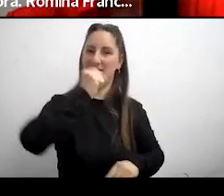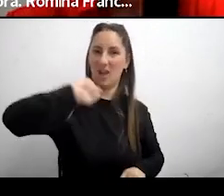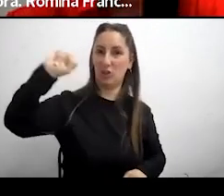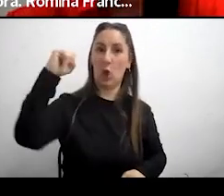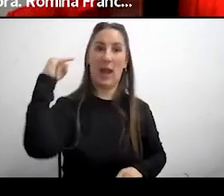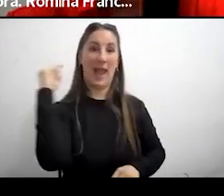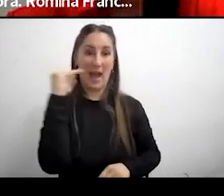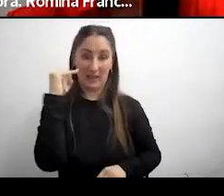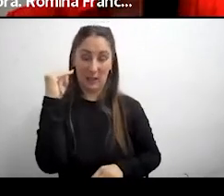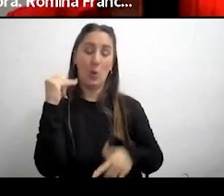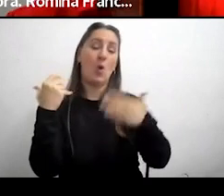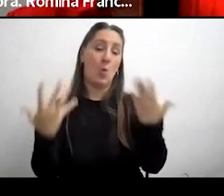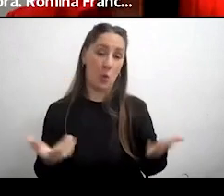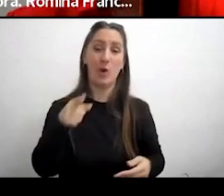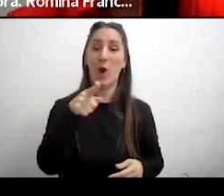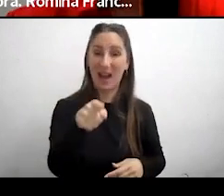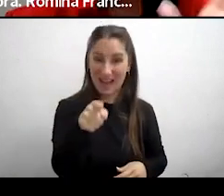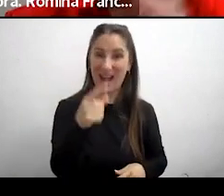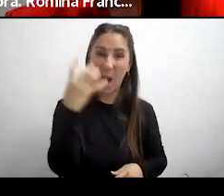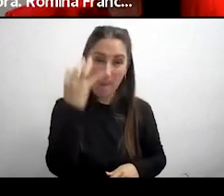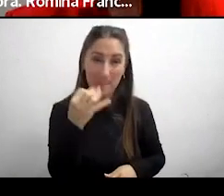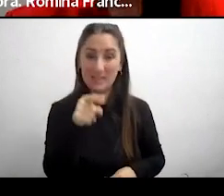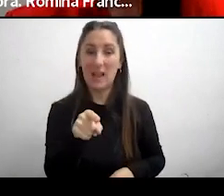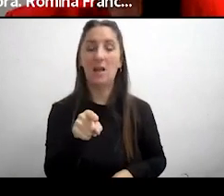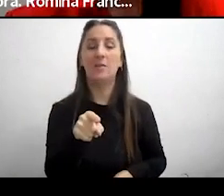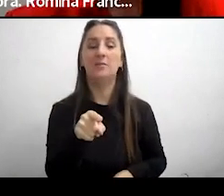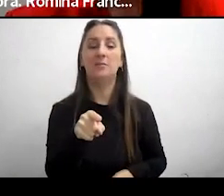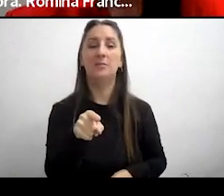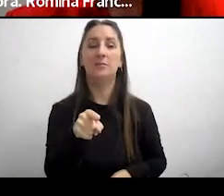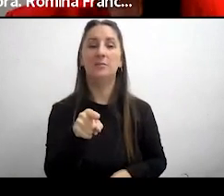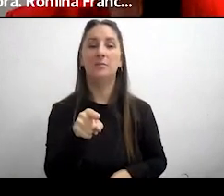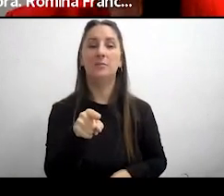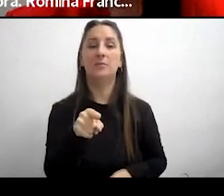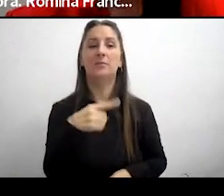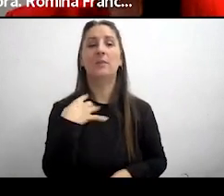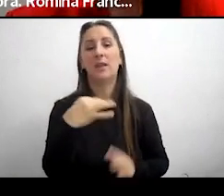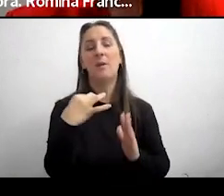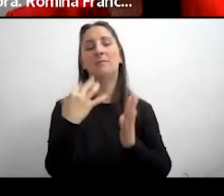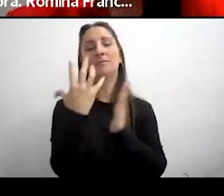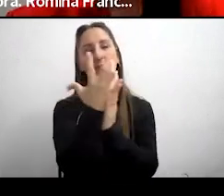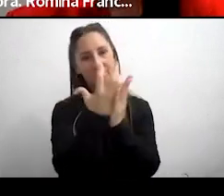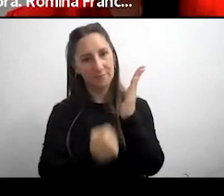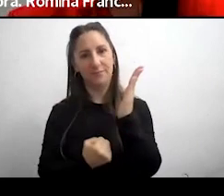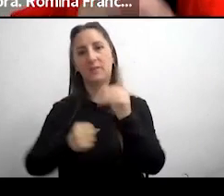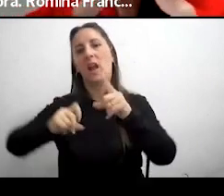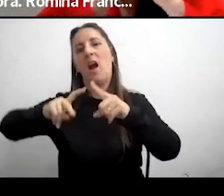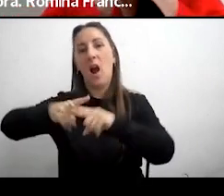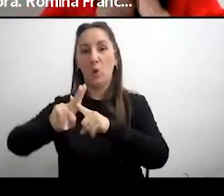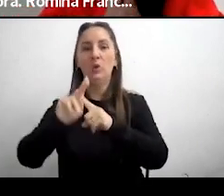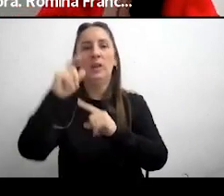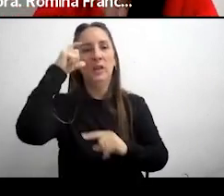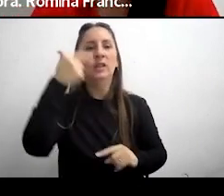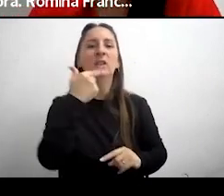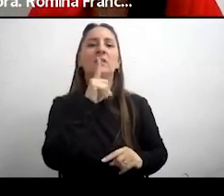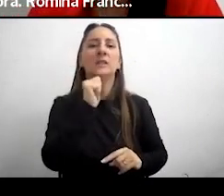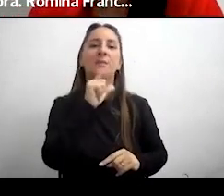negativo. Bueno, en este caso esta particularidad lo vamos a tener que detraer de este ajuste estático.